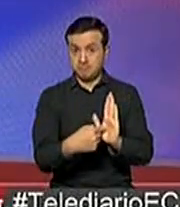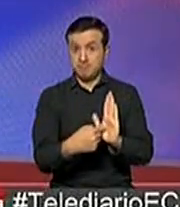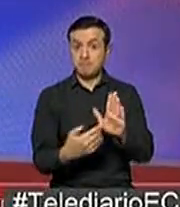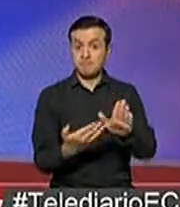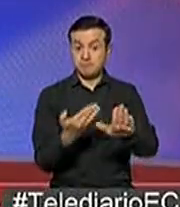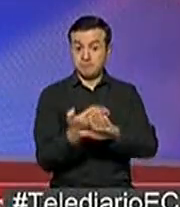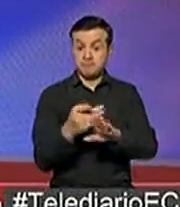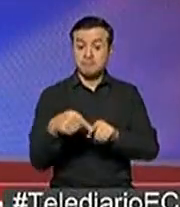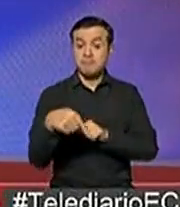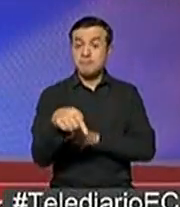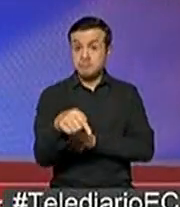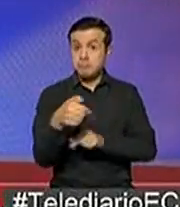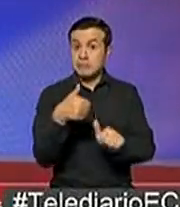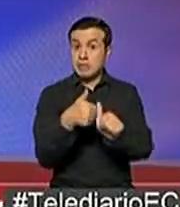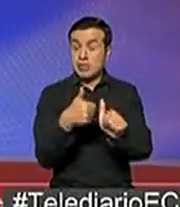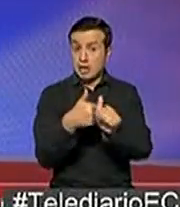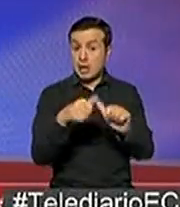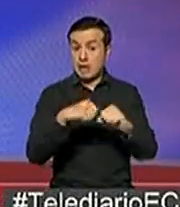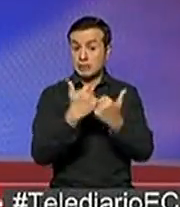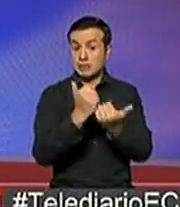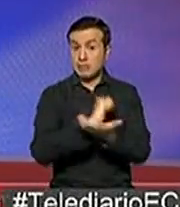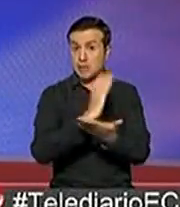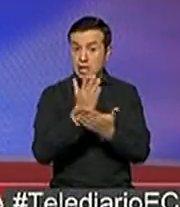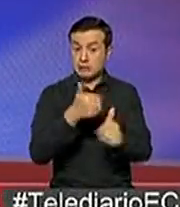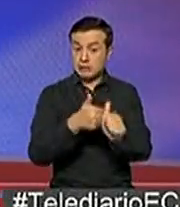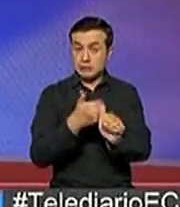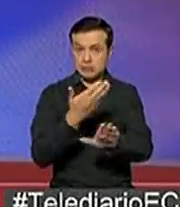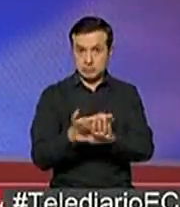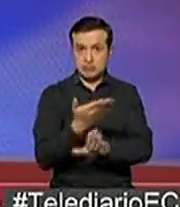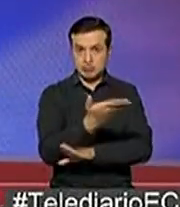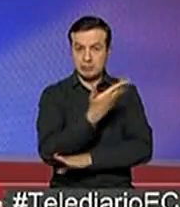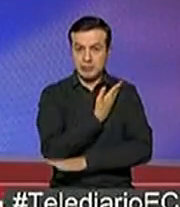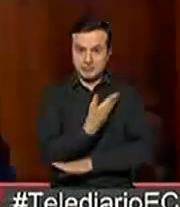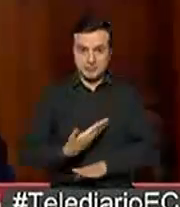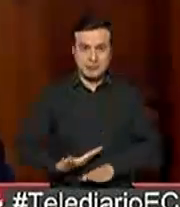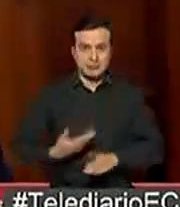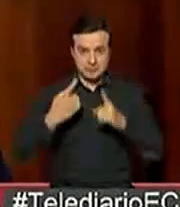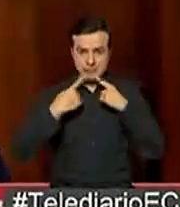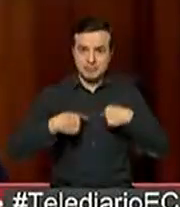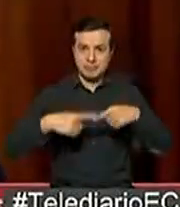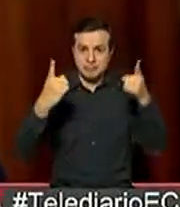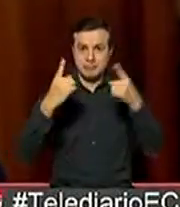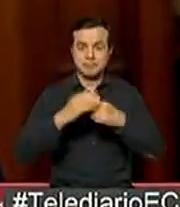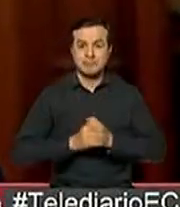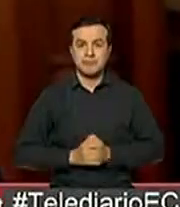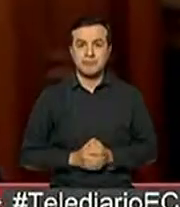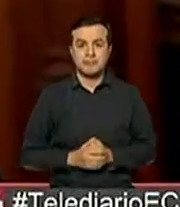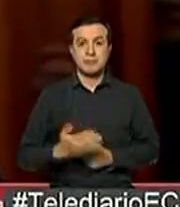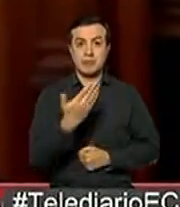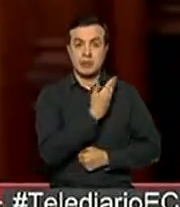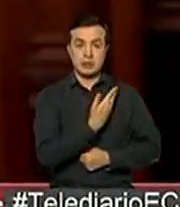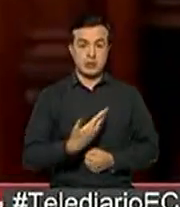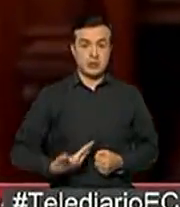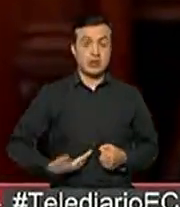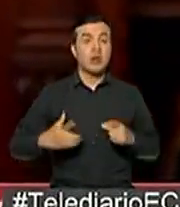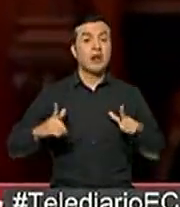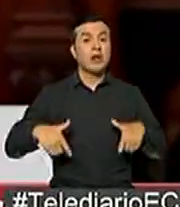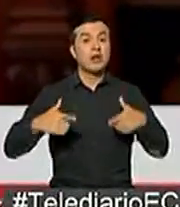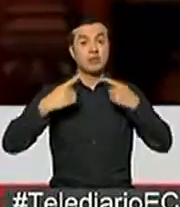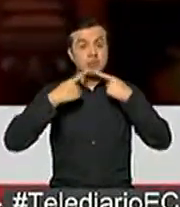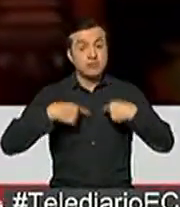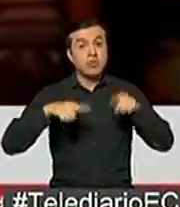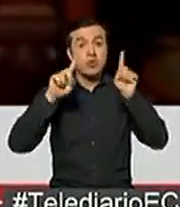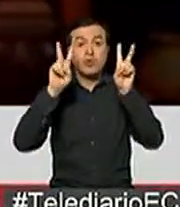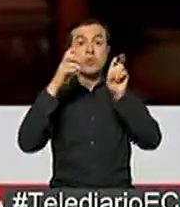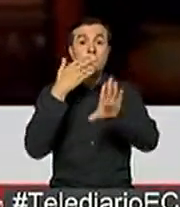entregará en los próximos minutos a la asamblea nacional escuchamos al jefe de estado compatriotas el presidente lenin moreno se refirió a su